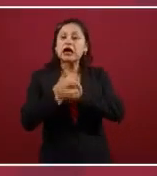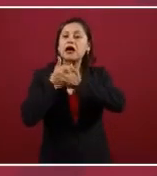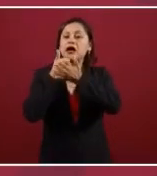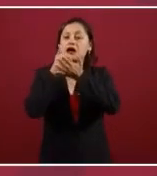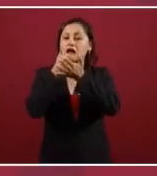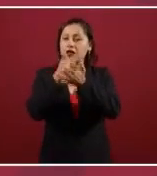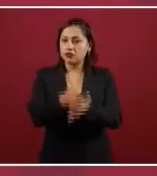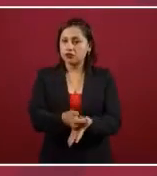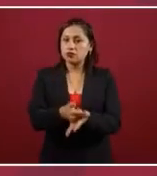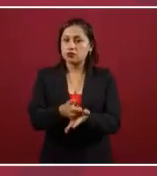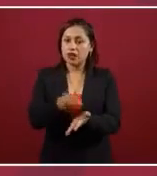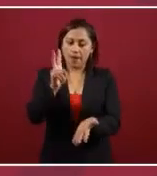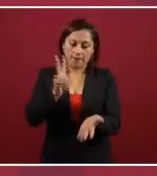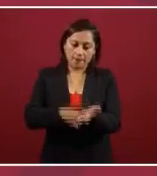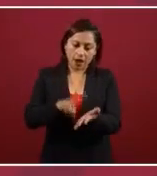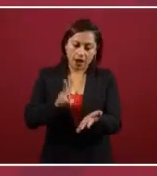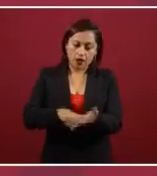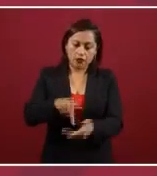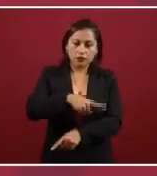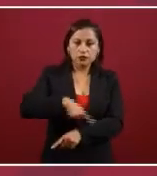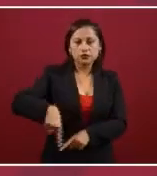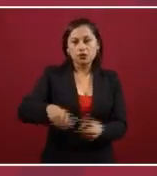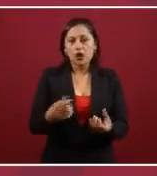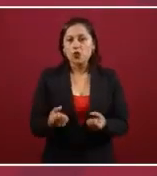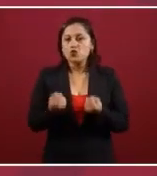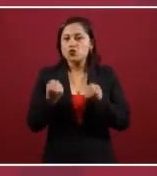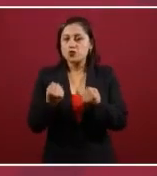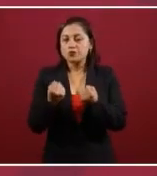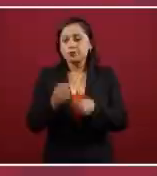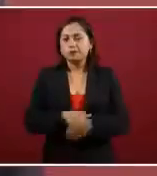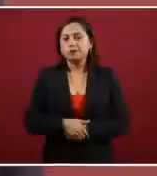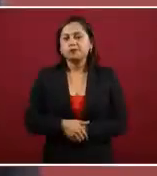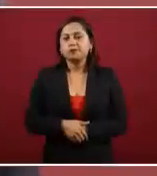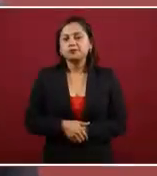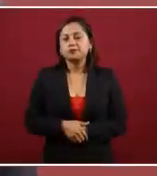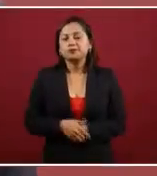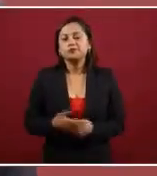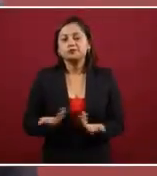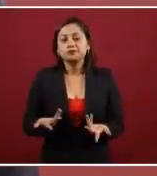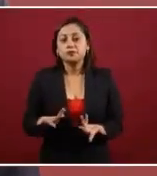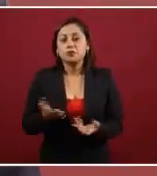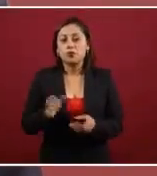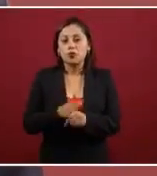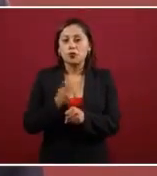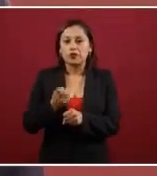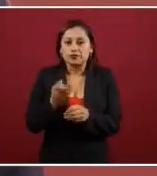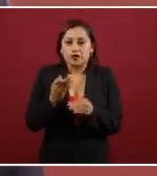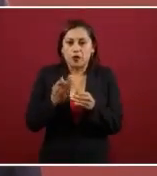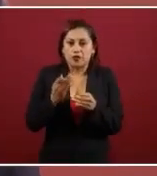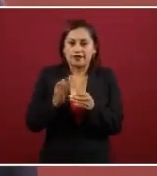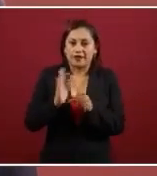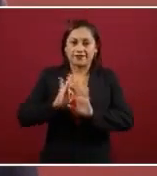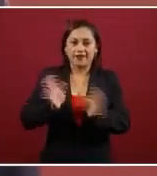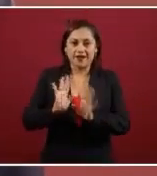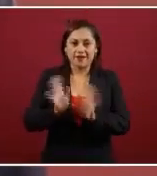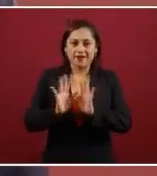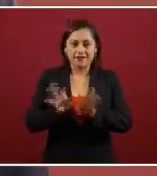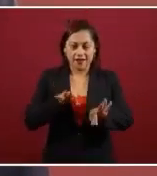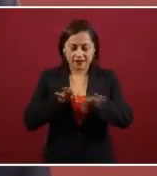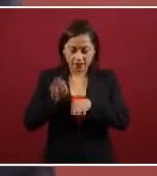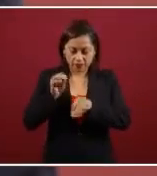y se está trabajando. Lo que pasa es que son tantas cosas que se han echado a andar,